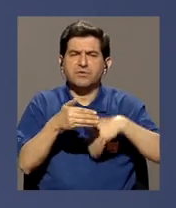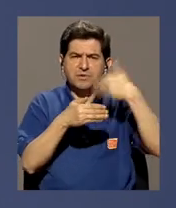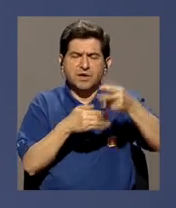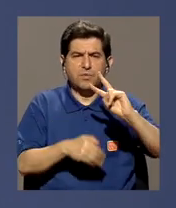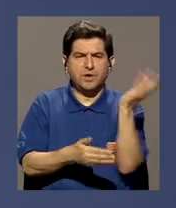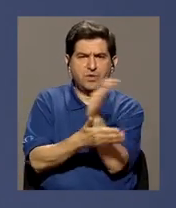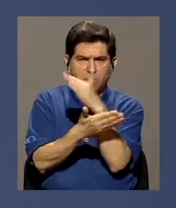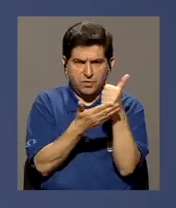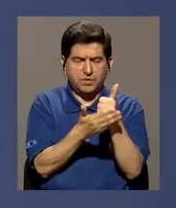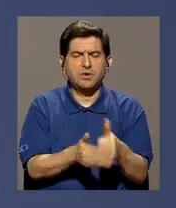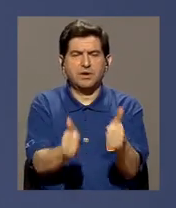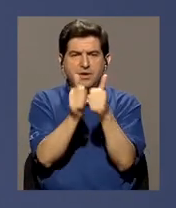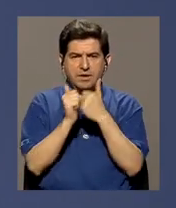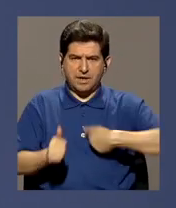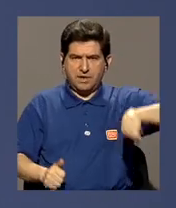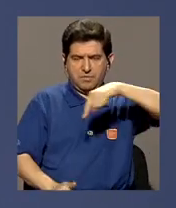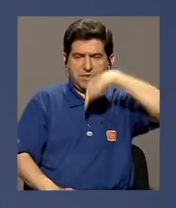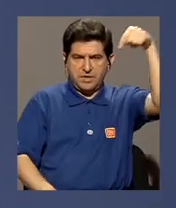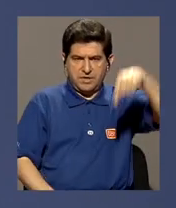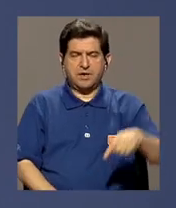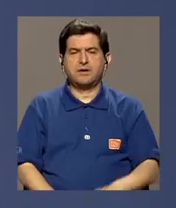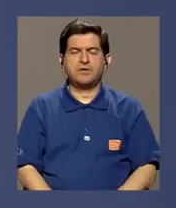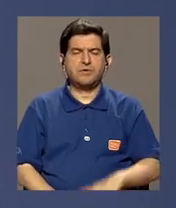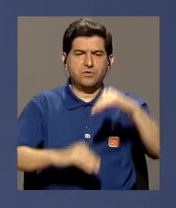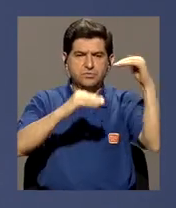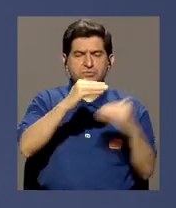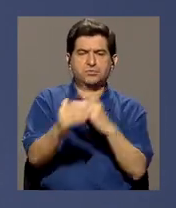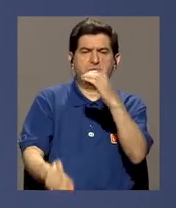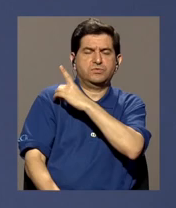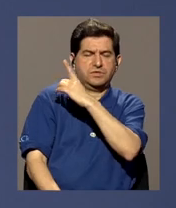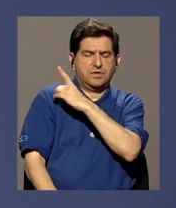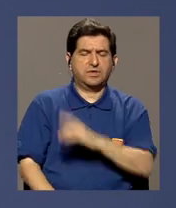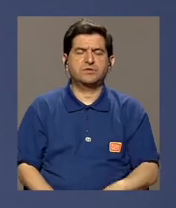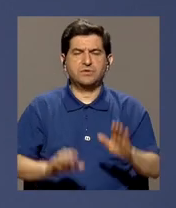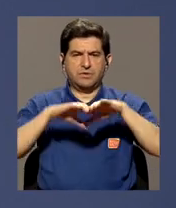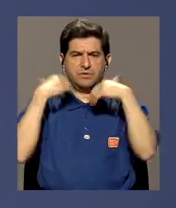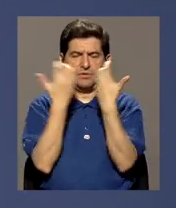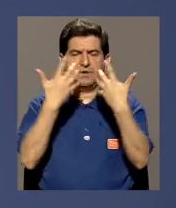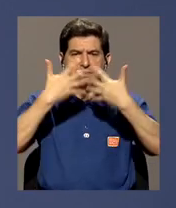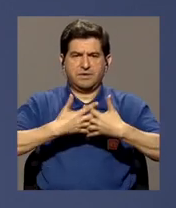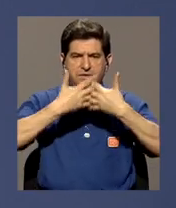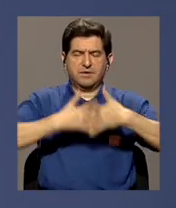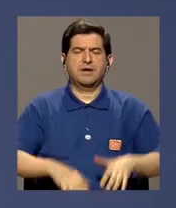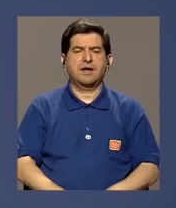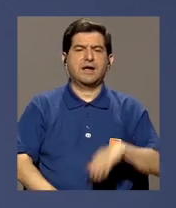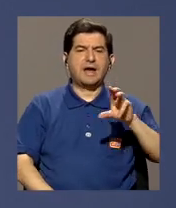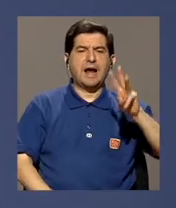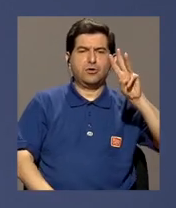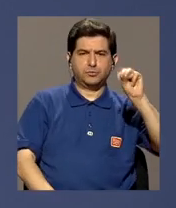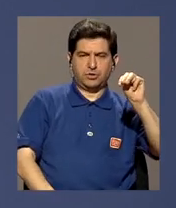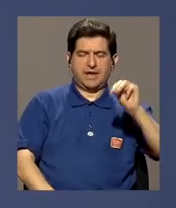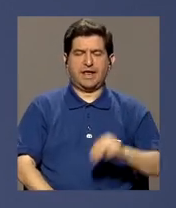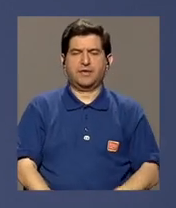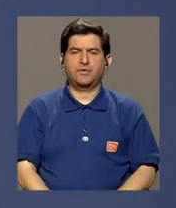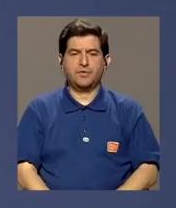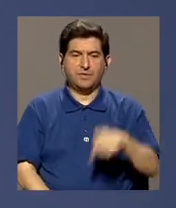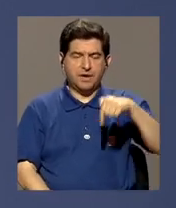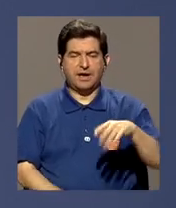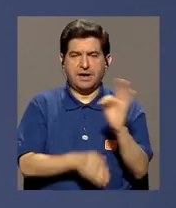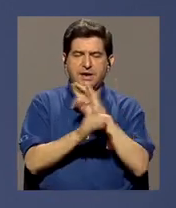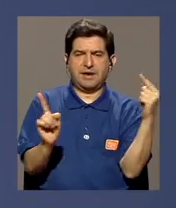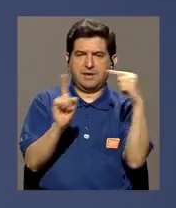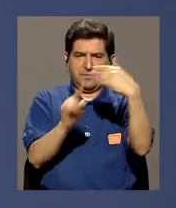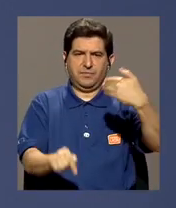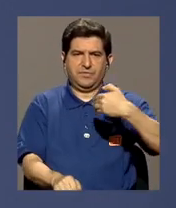segundo bloque nos acompaña hoy el subdirector ejecutivo de la cámara de industrias don carlos montenegro estamos